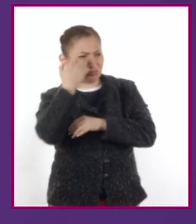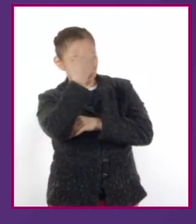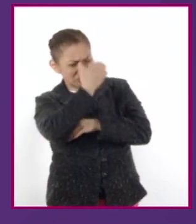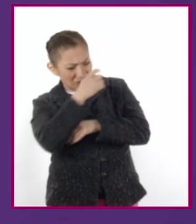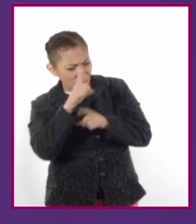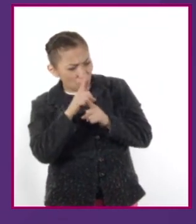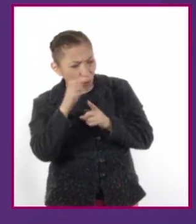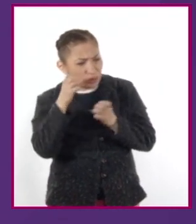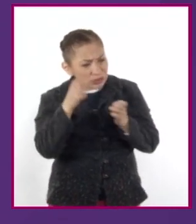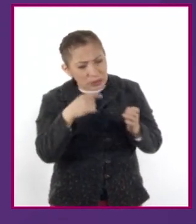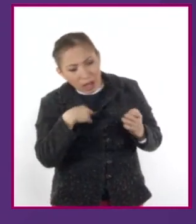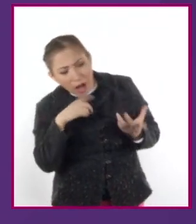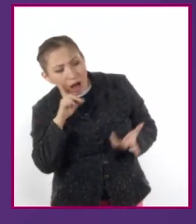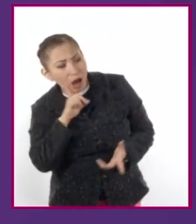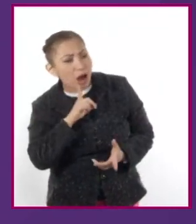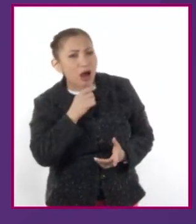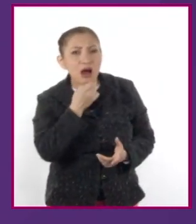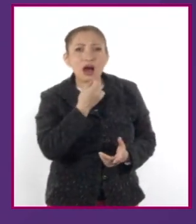la criatura.